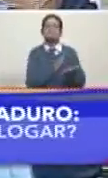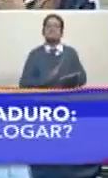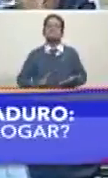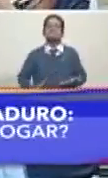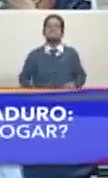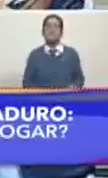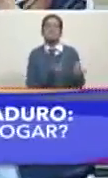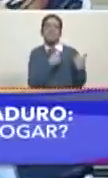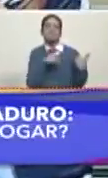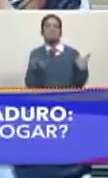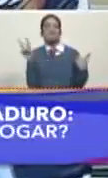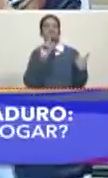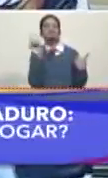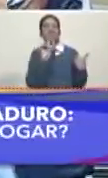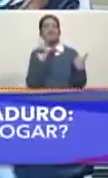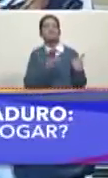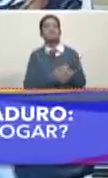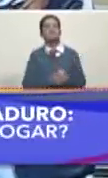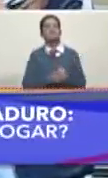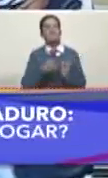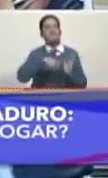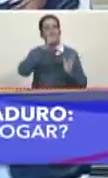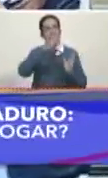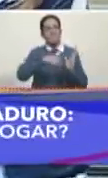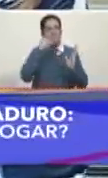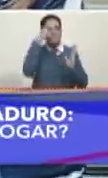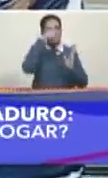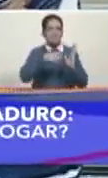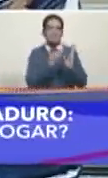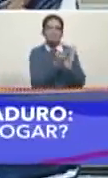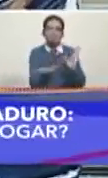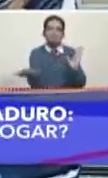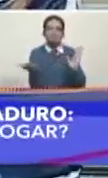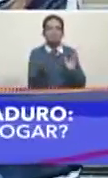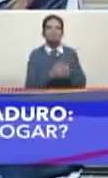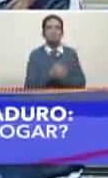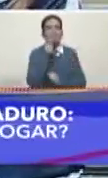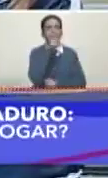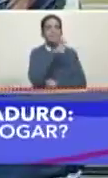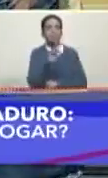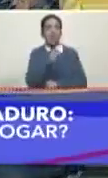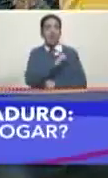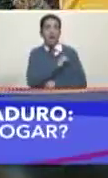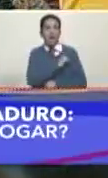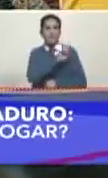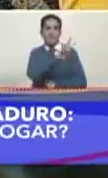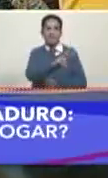Bolivariana de Venezuela, y la firma de millones de compatriotas.